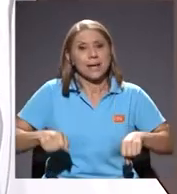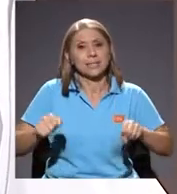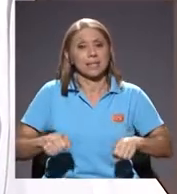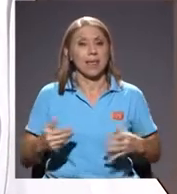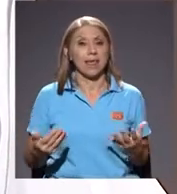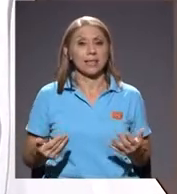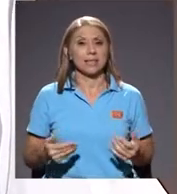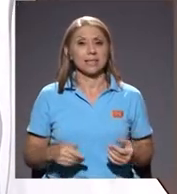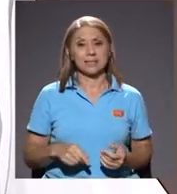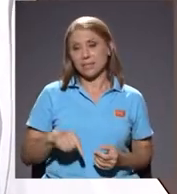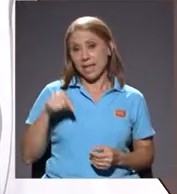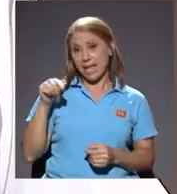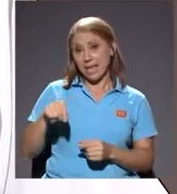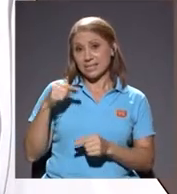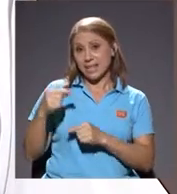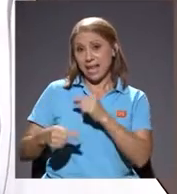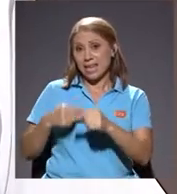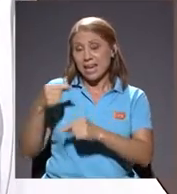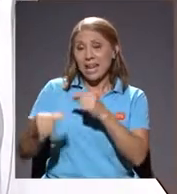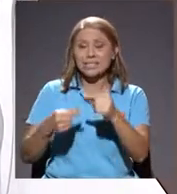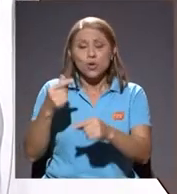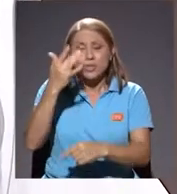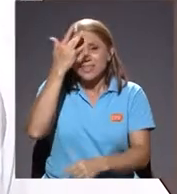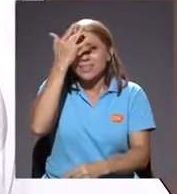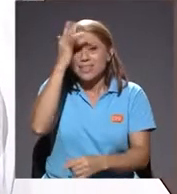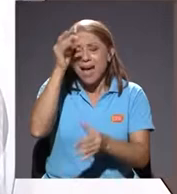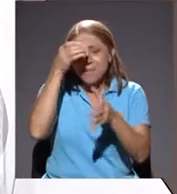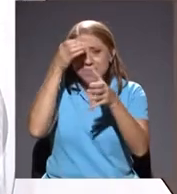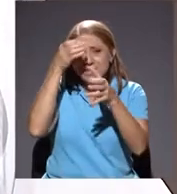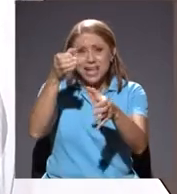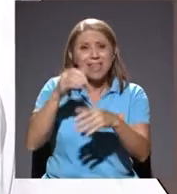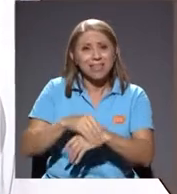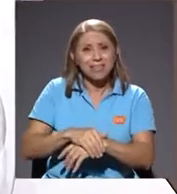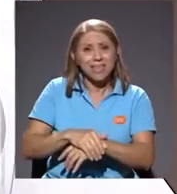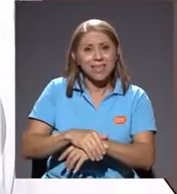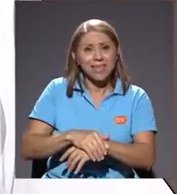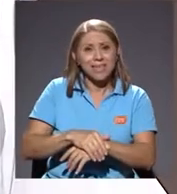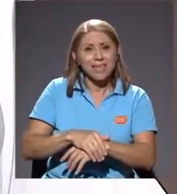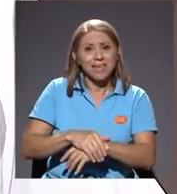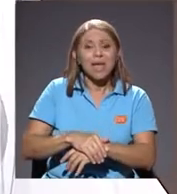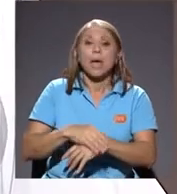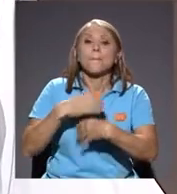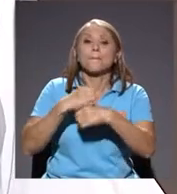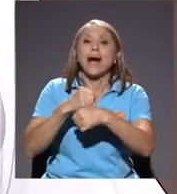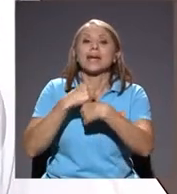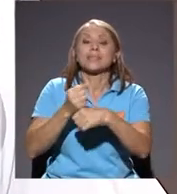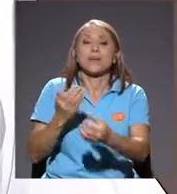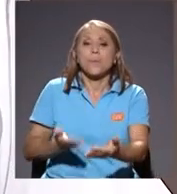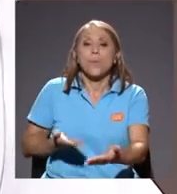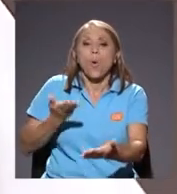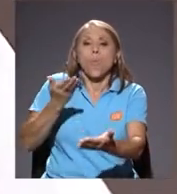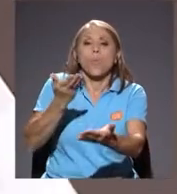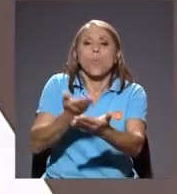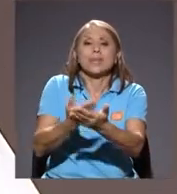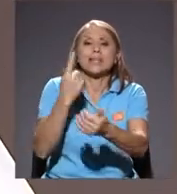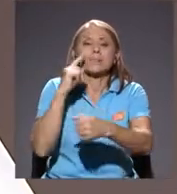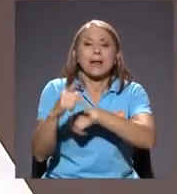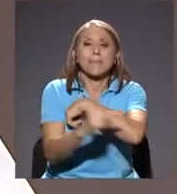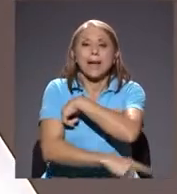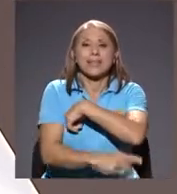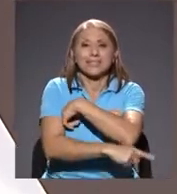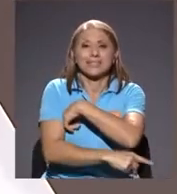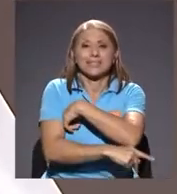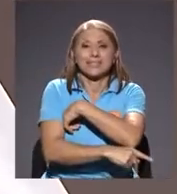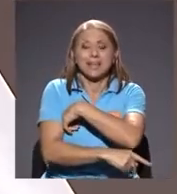generación tan brillante para hacerle al país al país propuestas que vayan en la dirección que